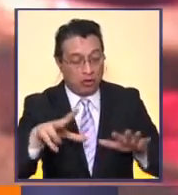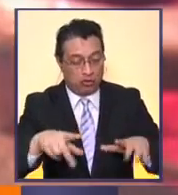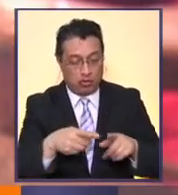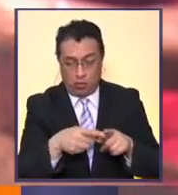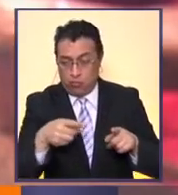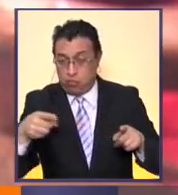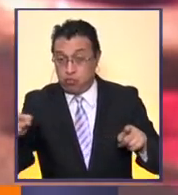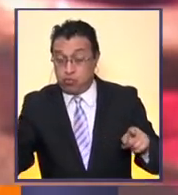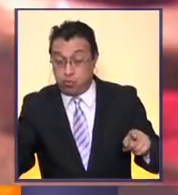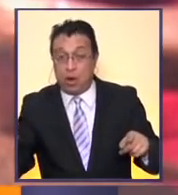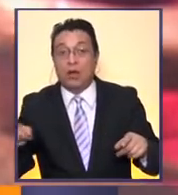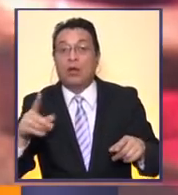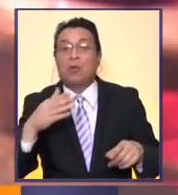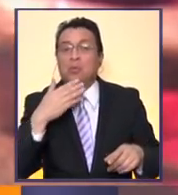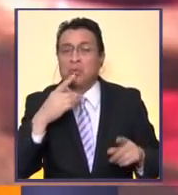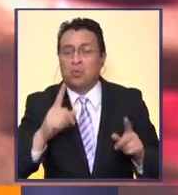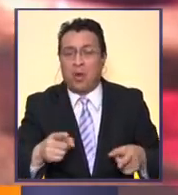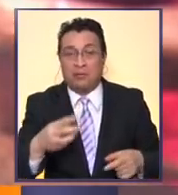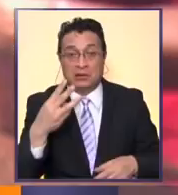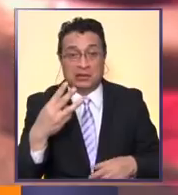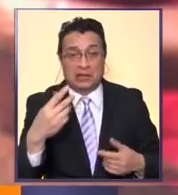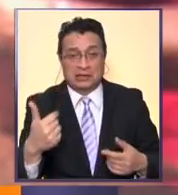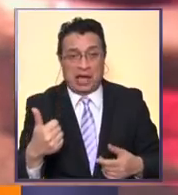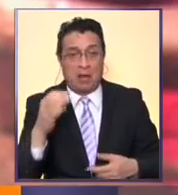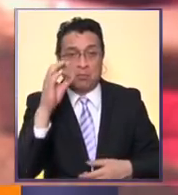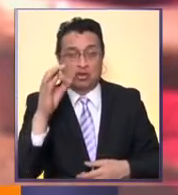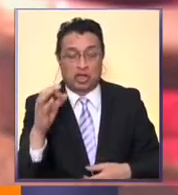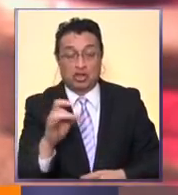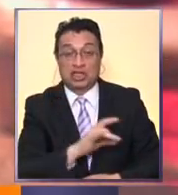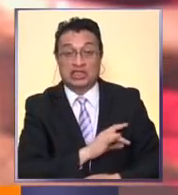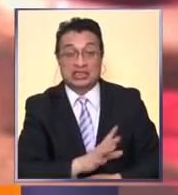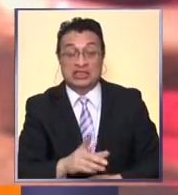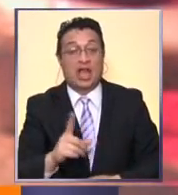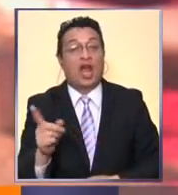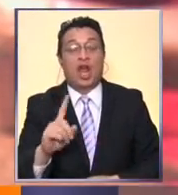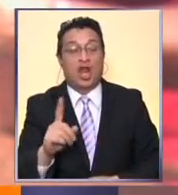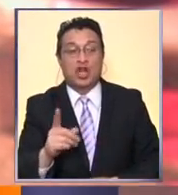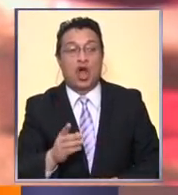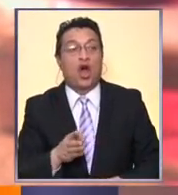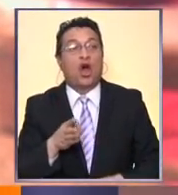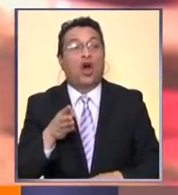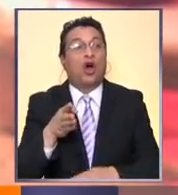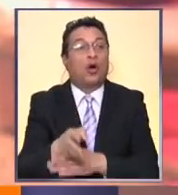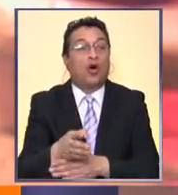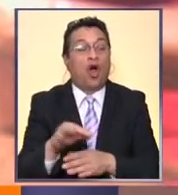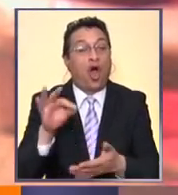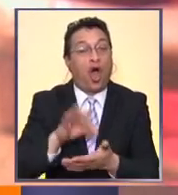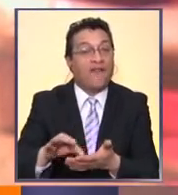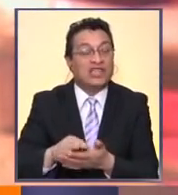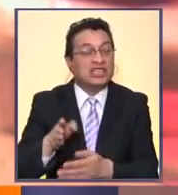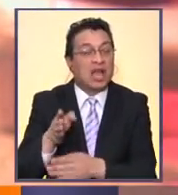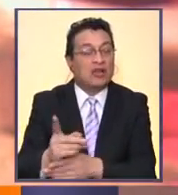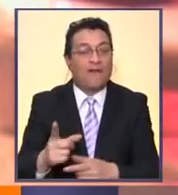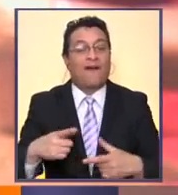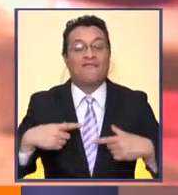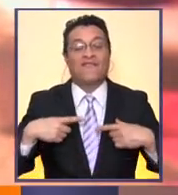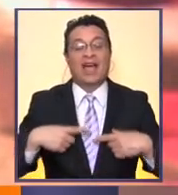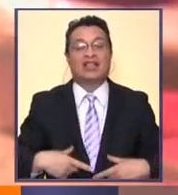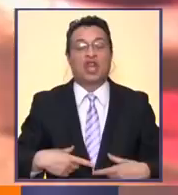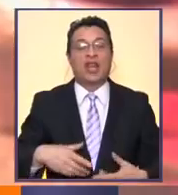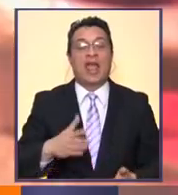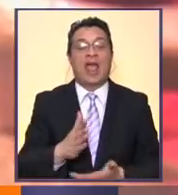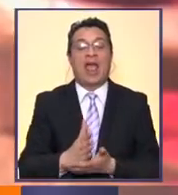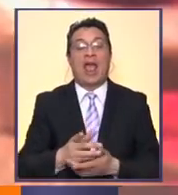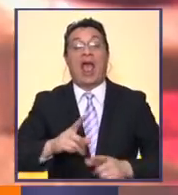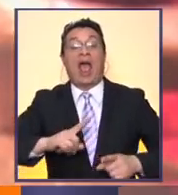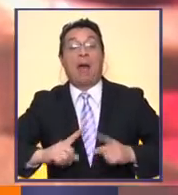maneras, un 36% de los chilenos no irá a la oficina por tomárselos como vacaciones, administrativo u